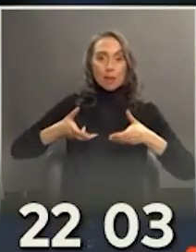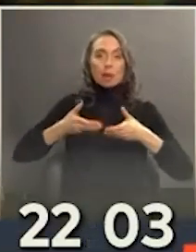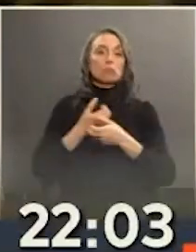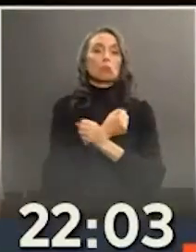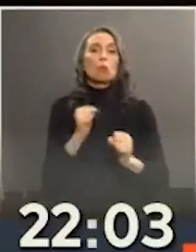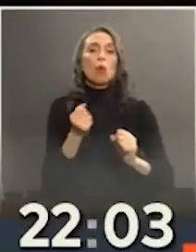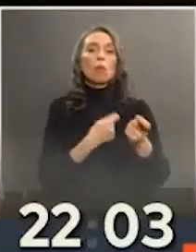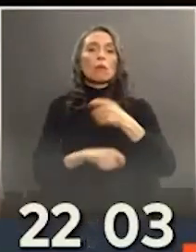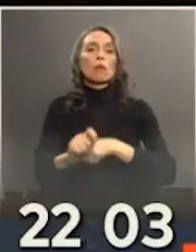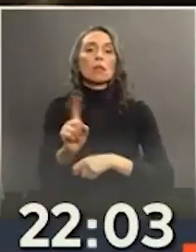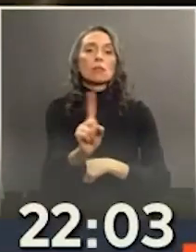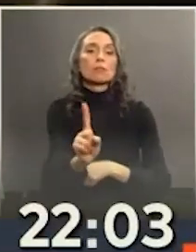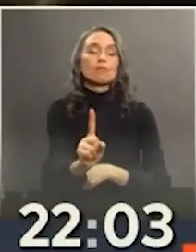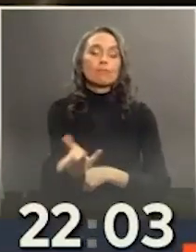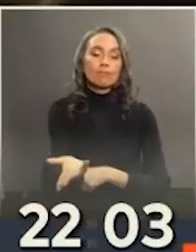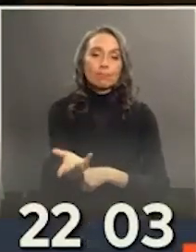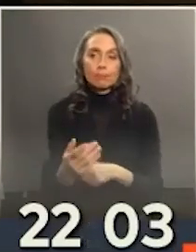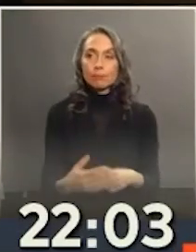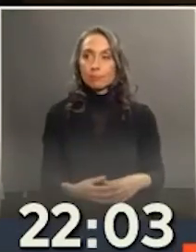concretar.